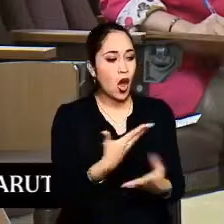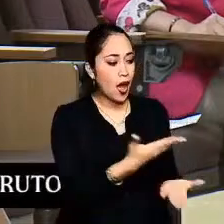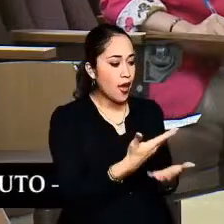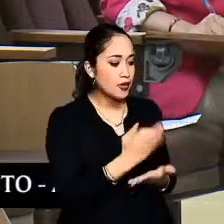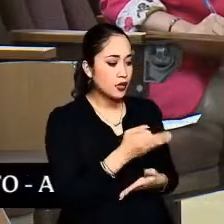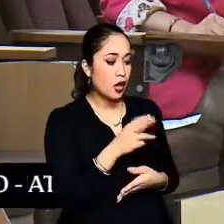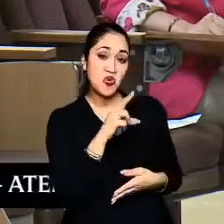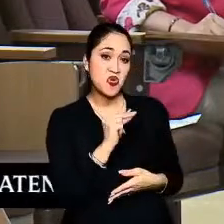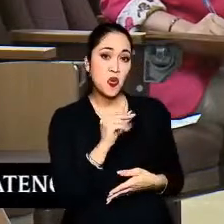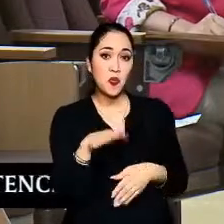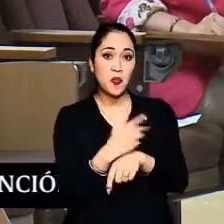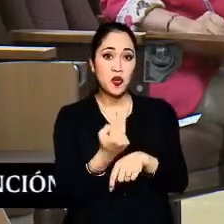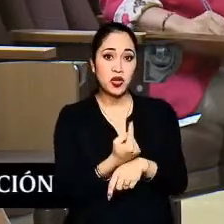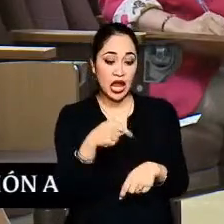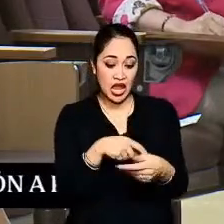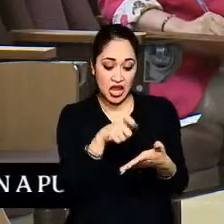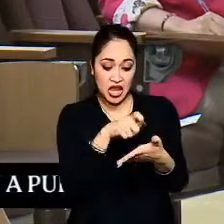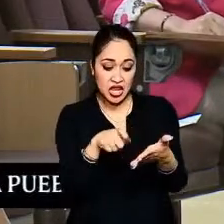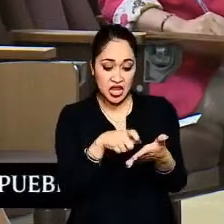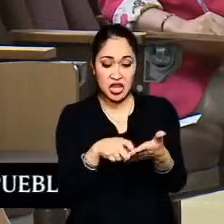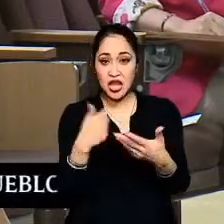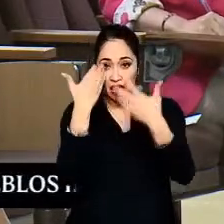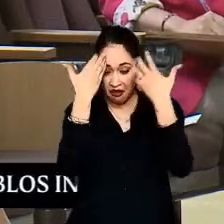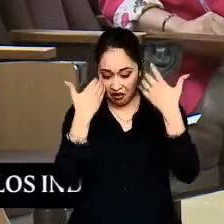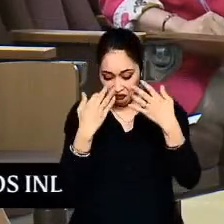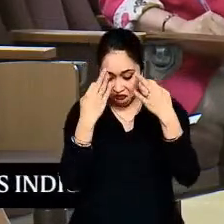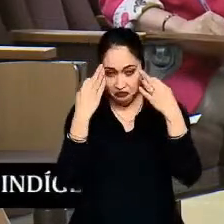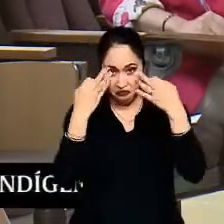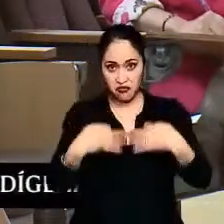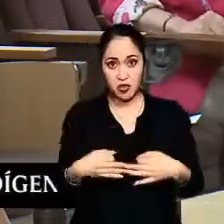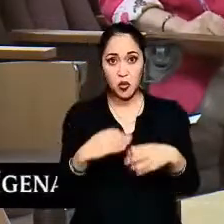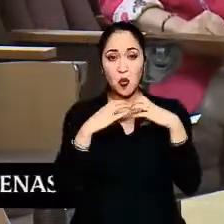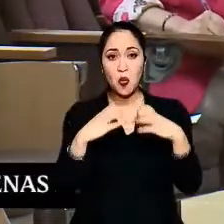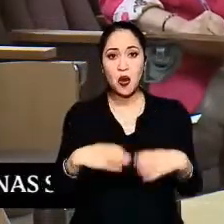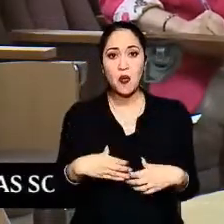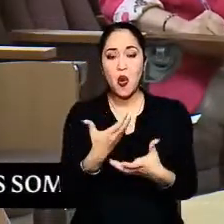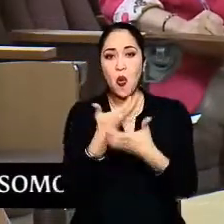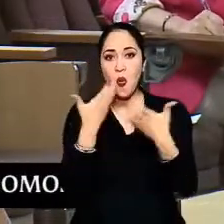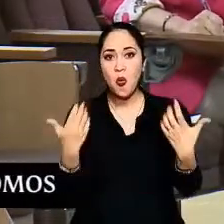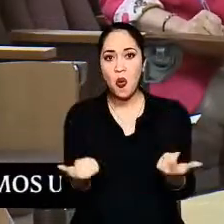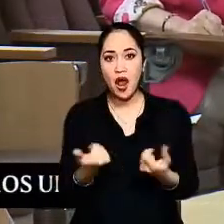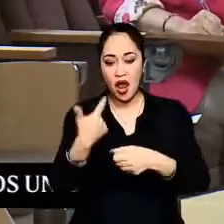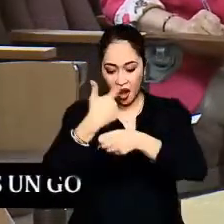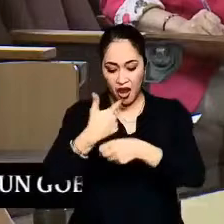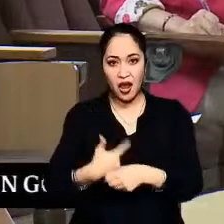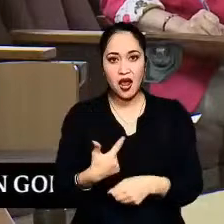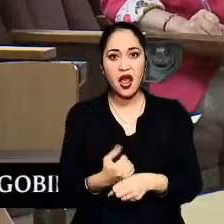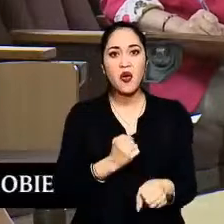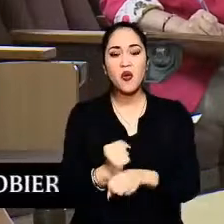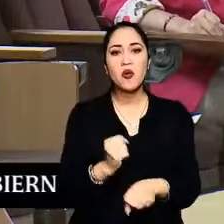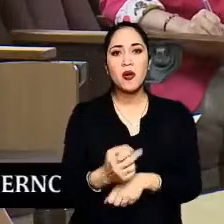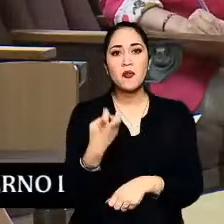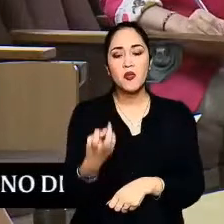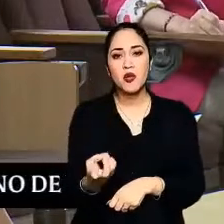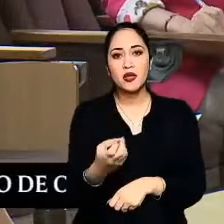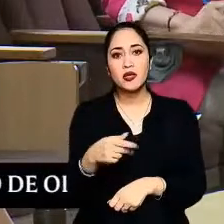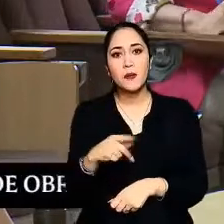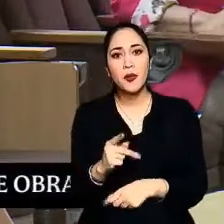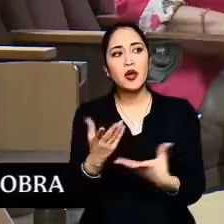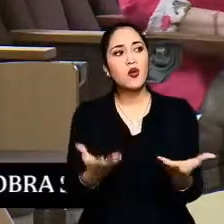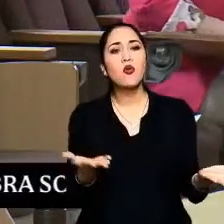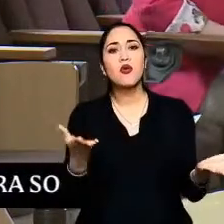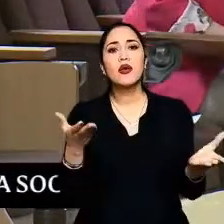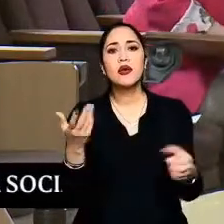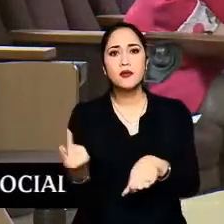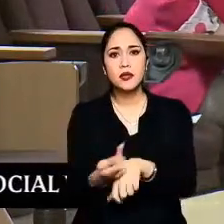Esto según la diputada de Morena, Victoria Sánchez, que le está dando seguimiento al tema, al caso con los familiares, y pues que